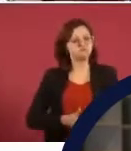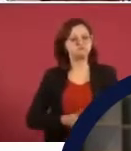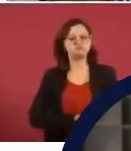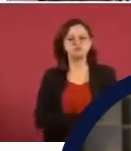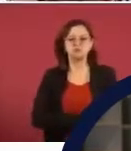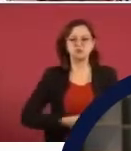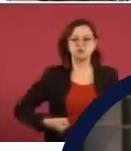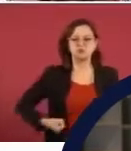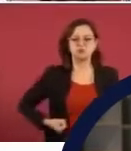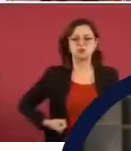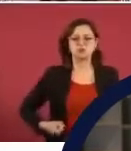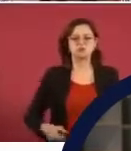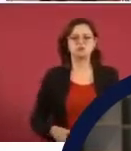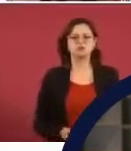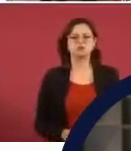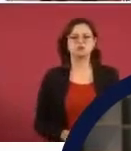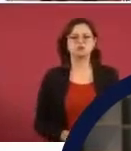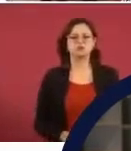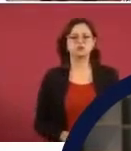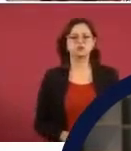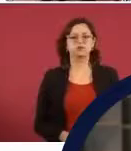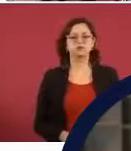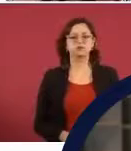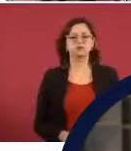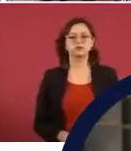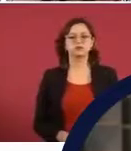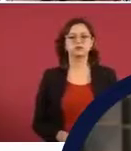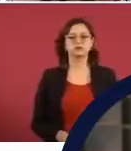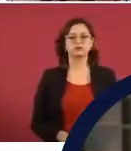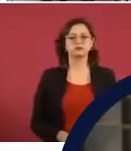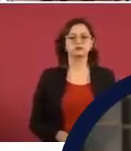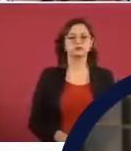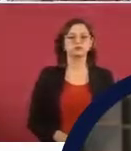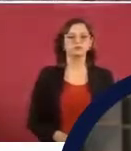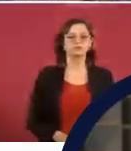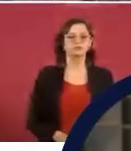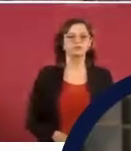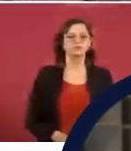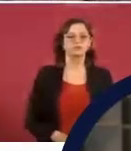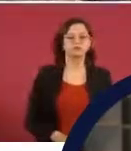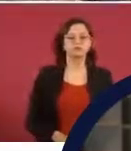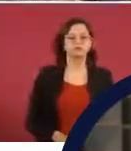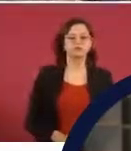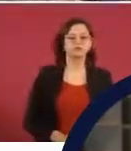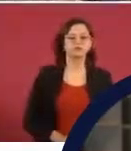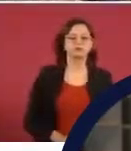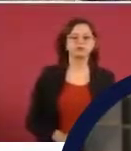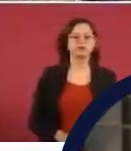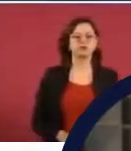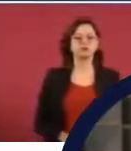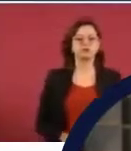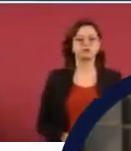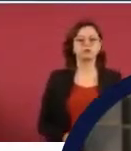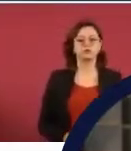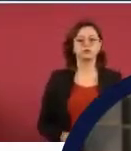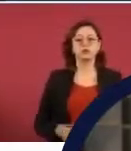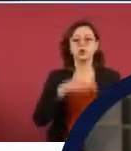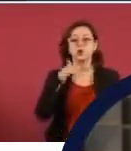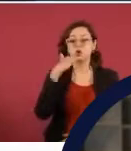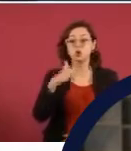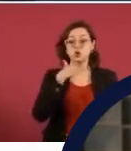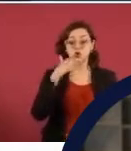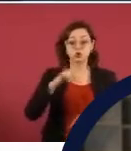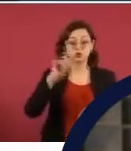es decir, que se resuelva el problema de la seguridad. Esos básicamente son sus principales propuestas. Hay otras, desde luego, muy buenas.